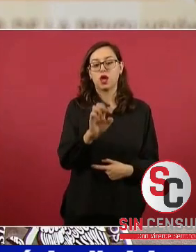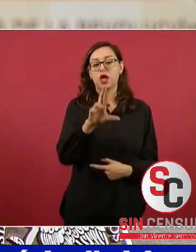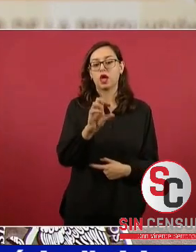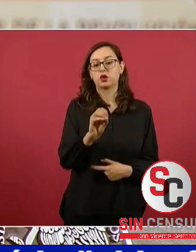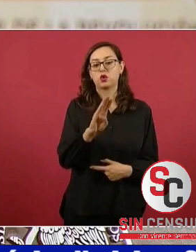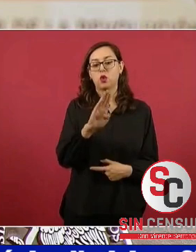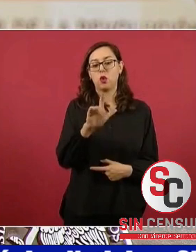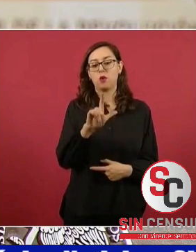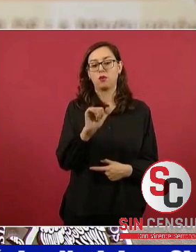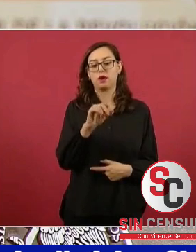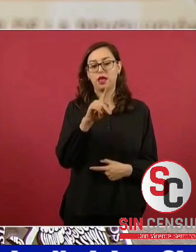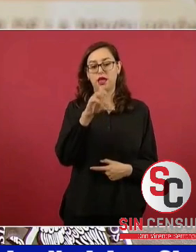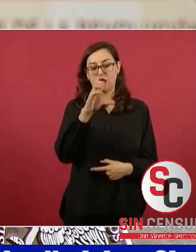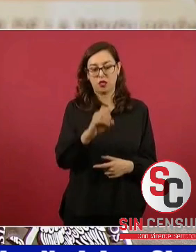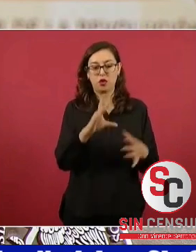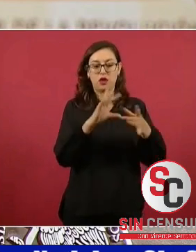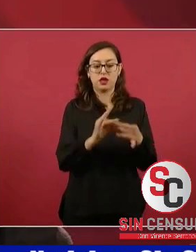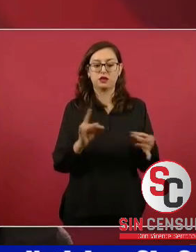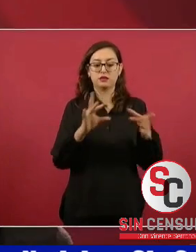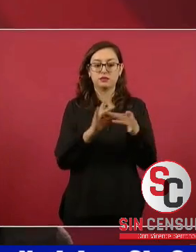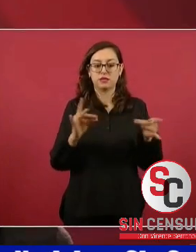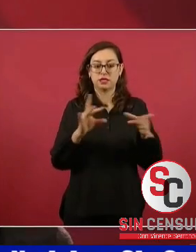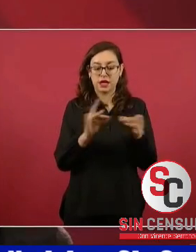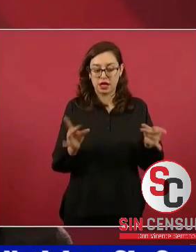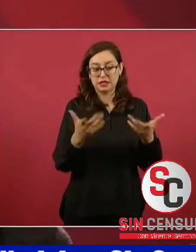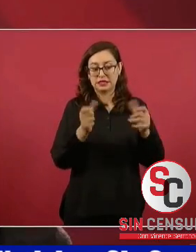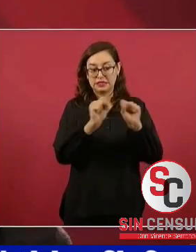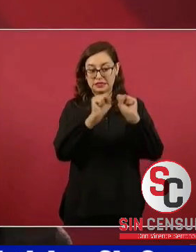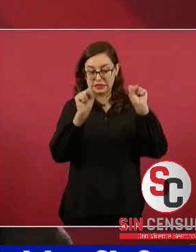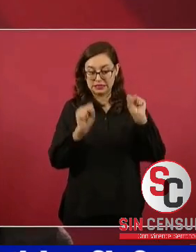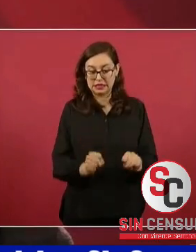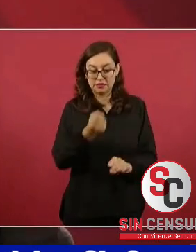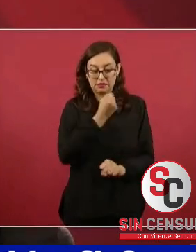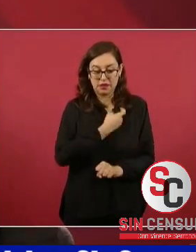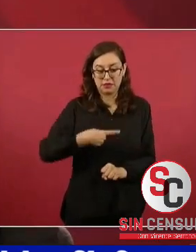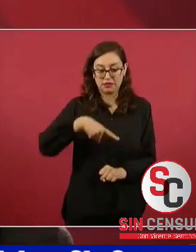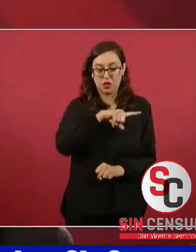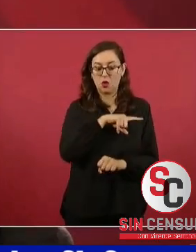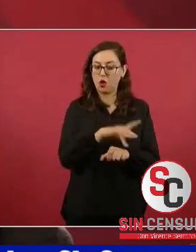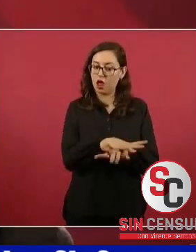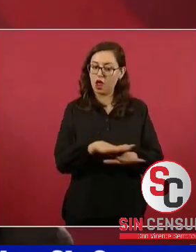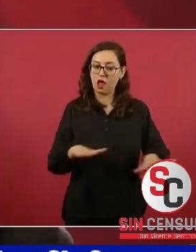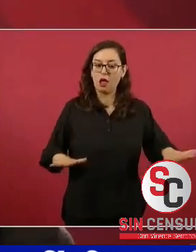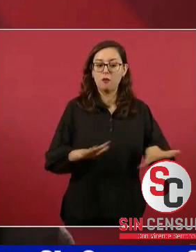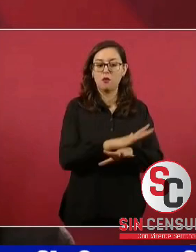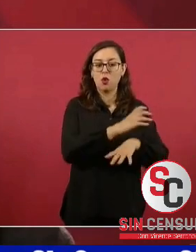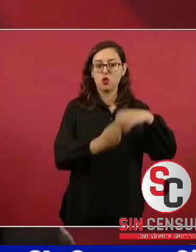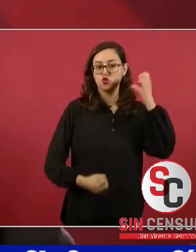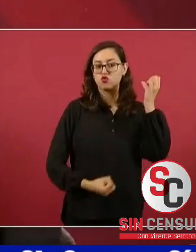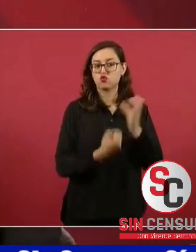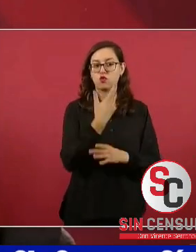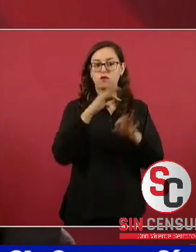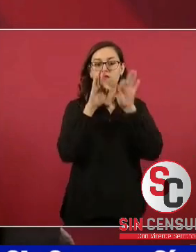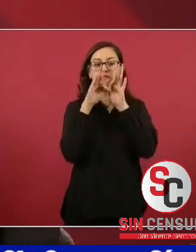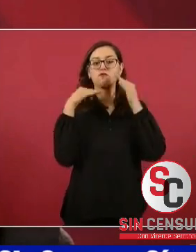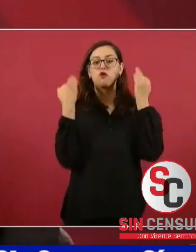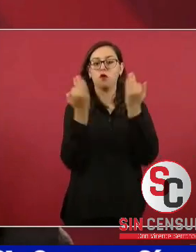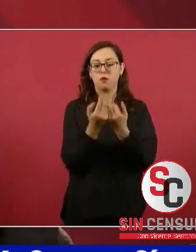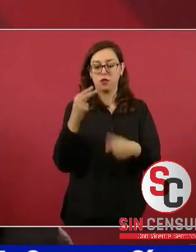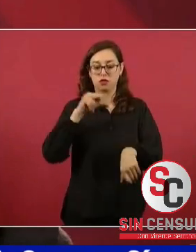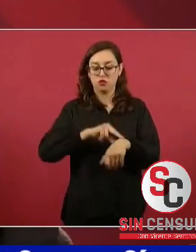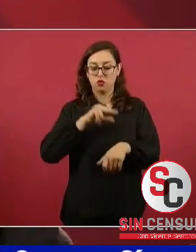los avances del plan de transformación del sistema de salud con el seguimiento del reclutamiento y contratación de